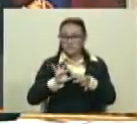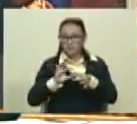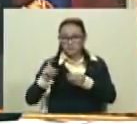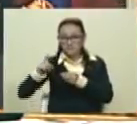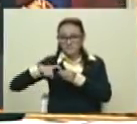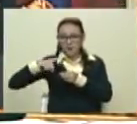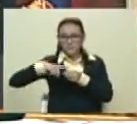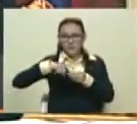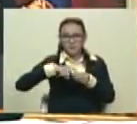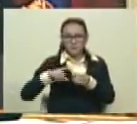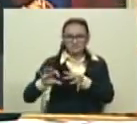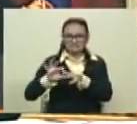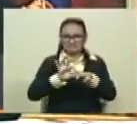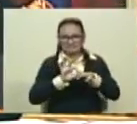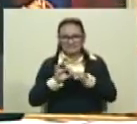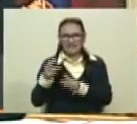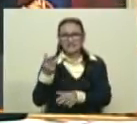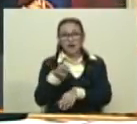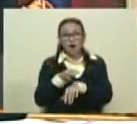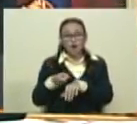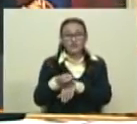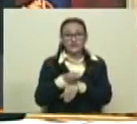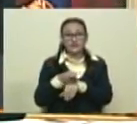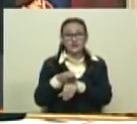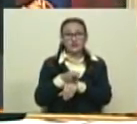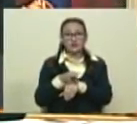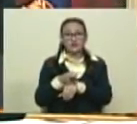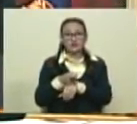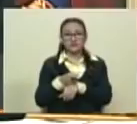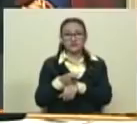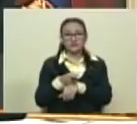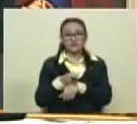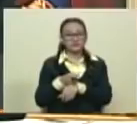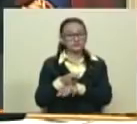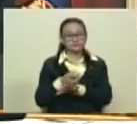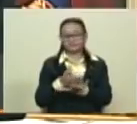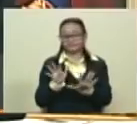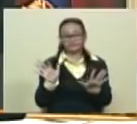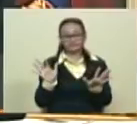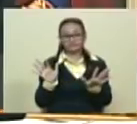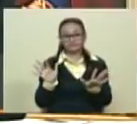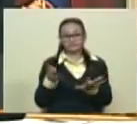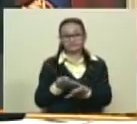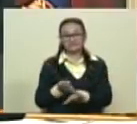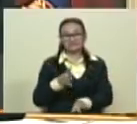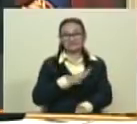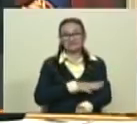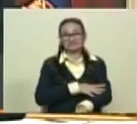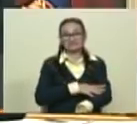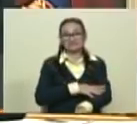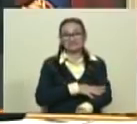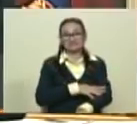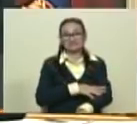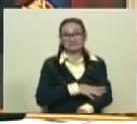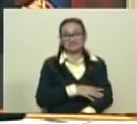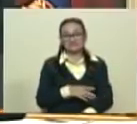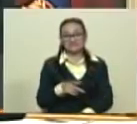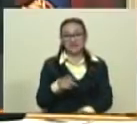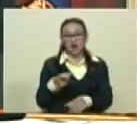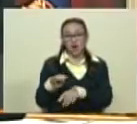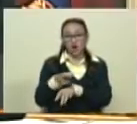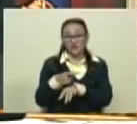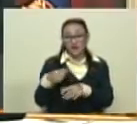la triple alianza de 3 gobiernos nefastos. El gobierno surgido del golpe de Estado